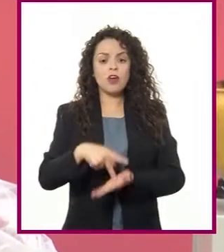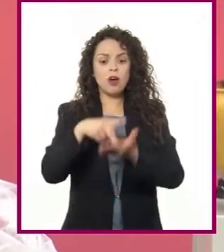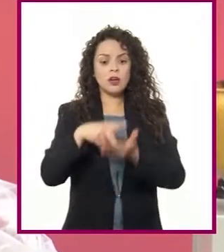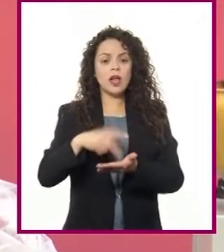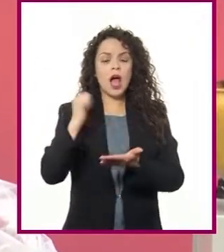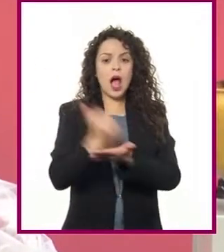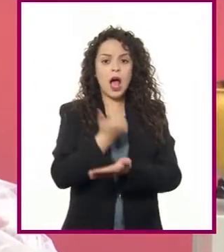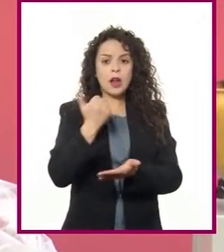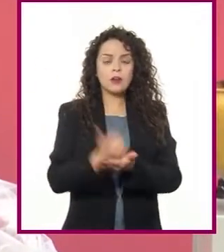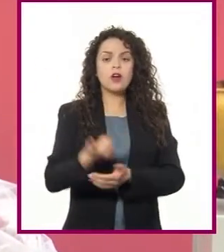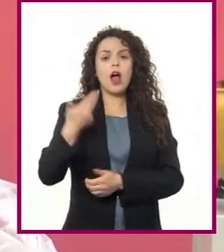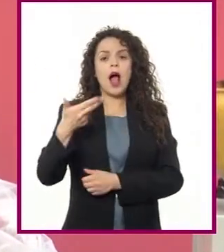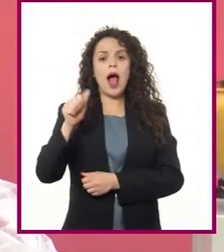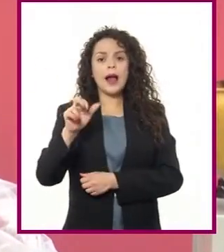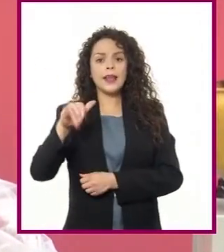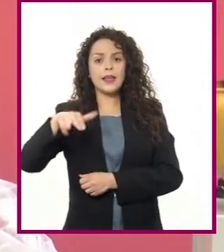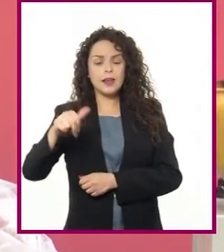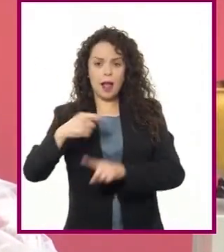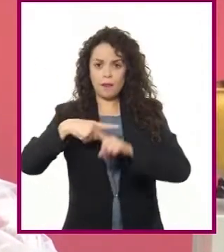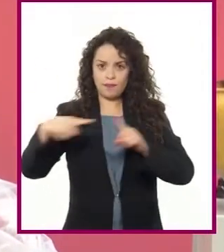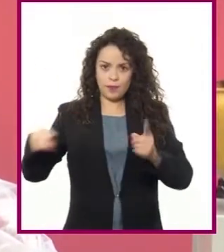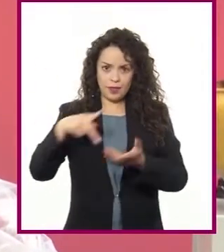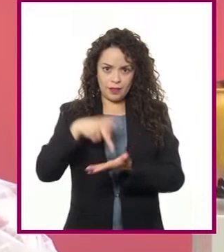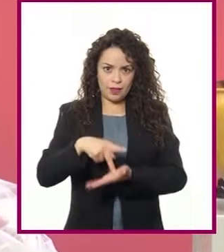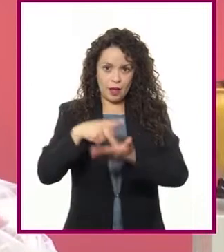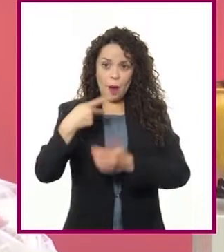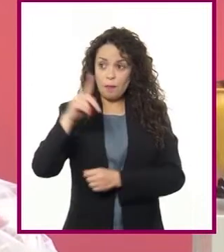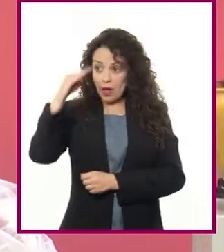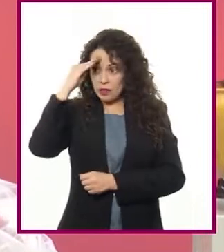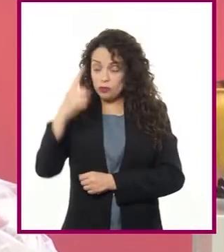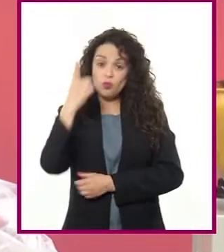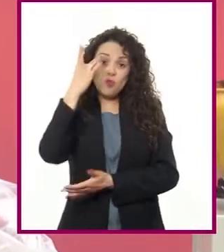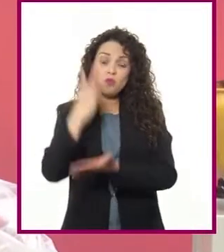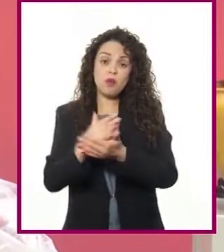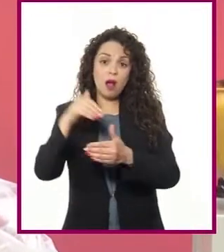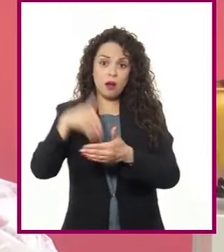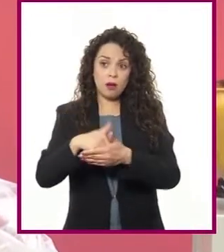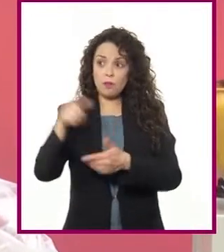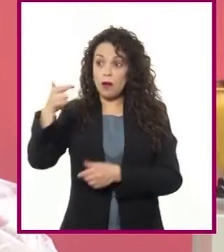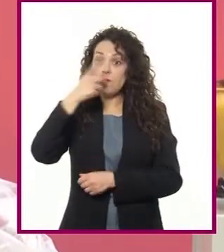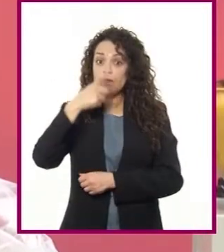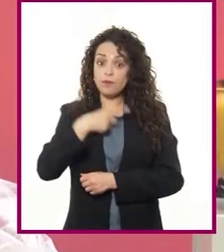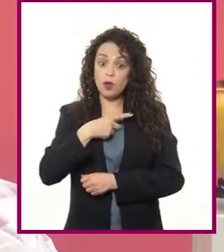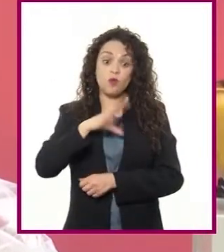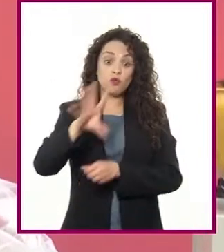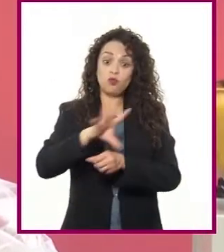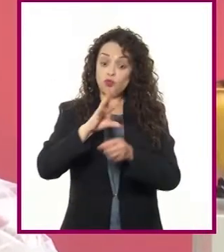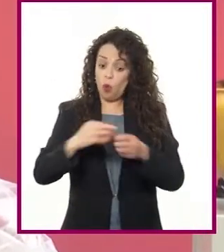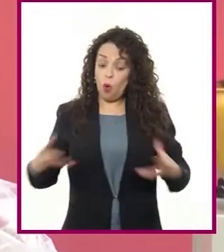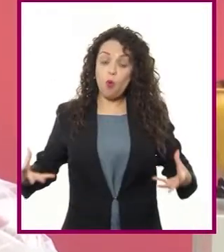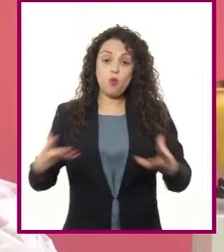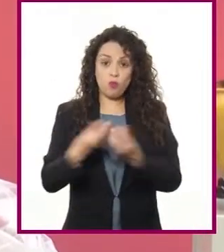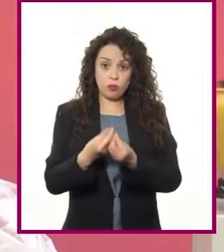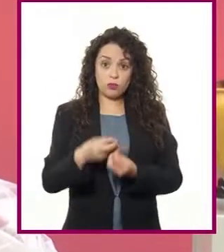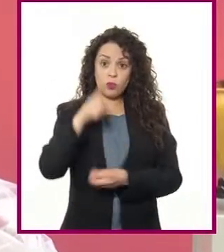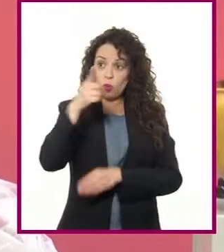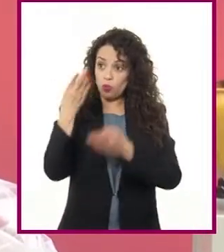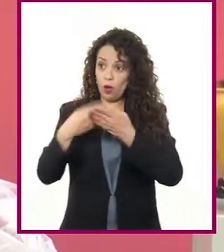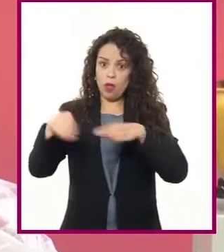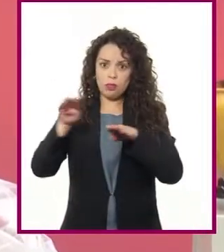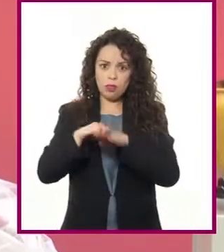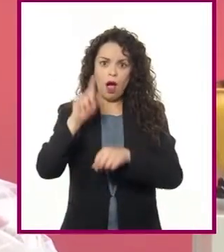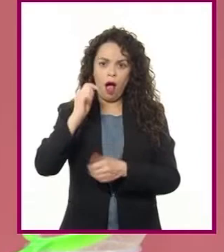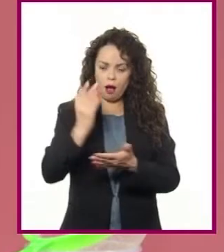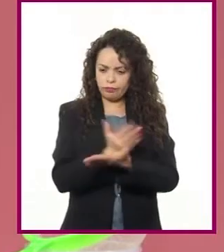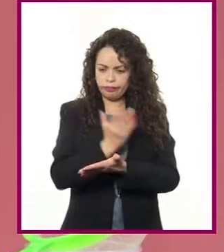kilogramo de harina. Pero el señor solo tenía una bolsa, así que me dijo: niña, te pongo todo junto. En tu casa te entretienes y